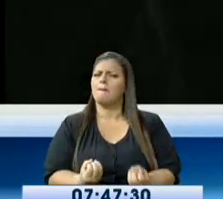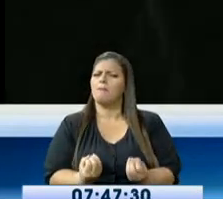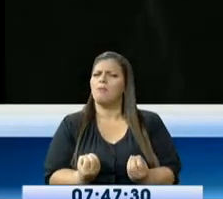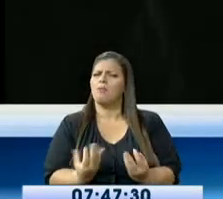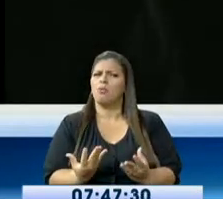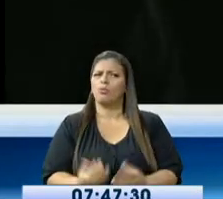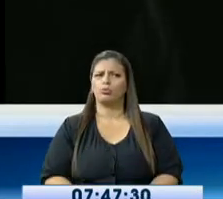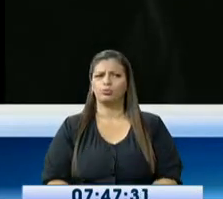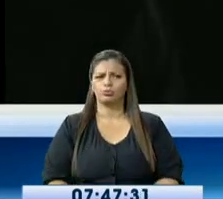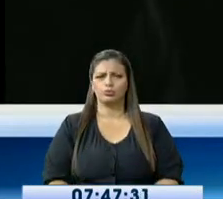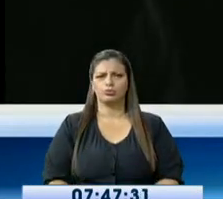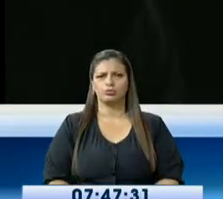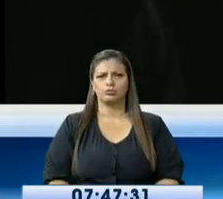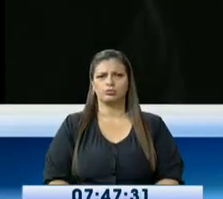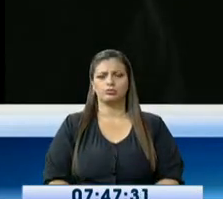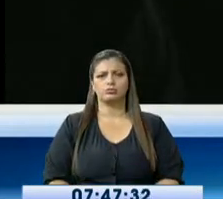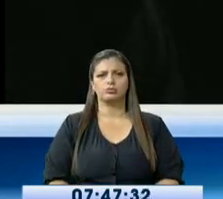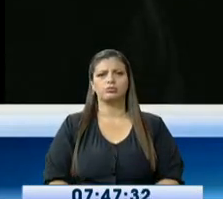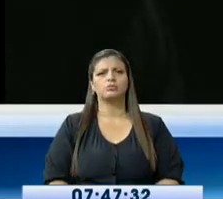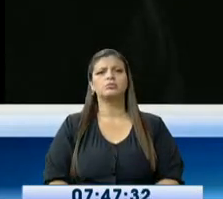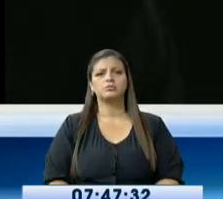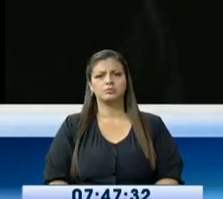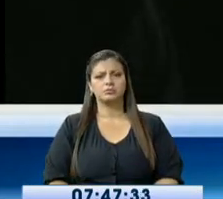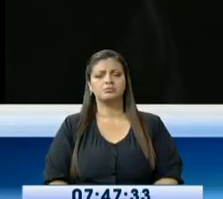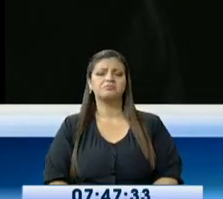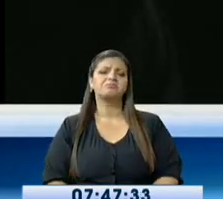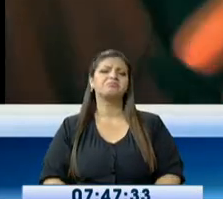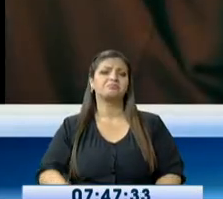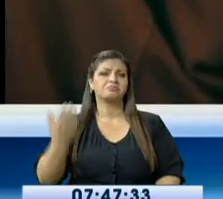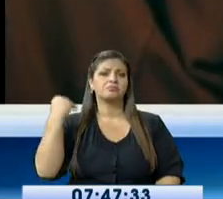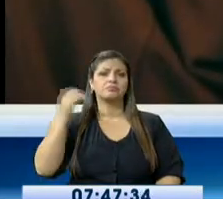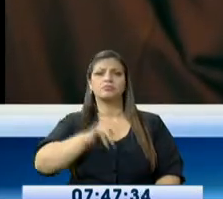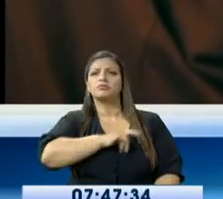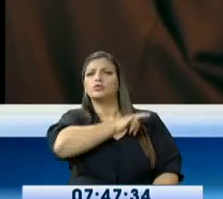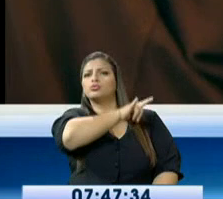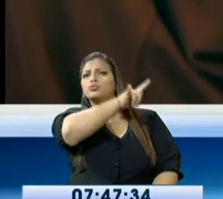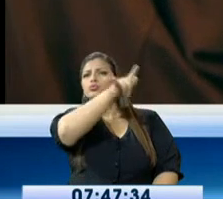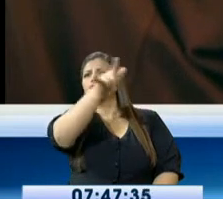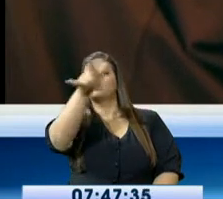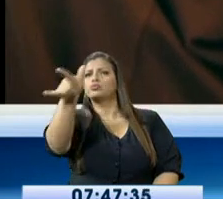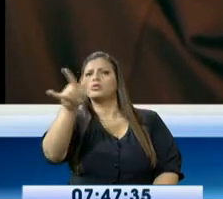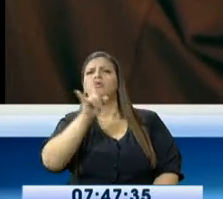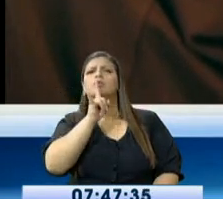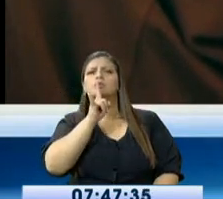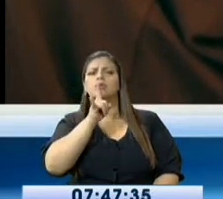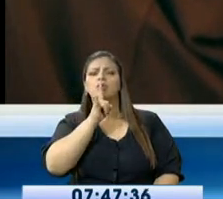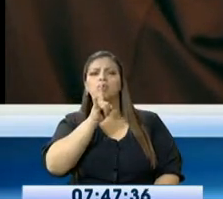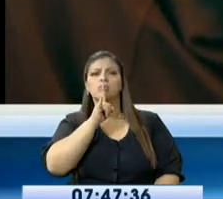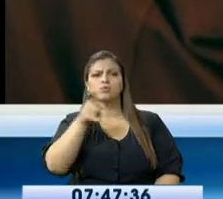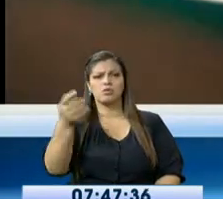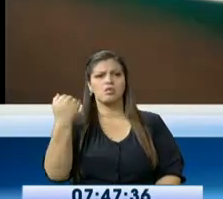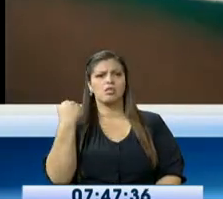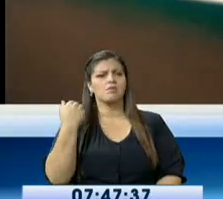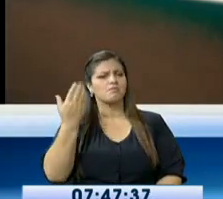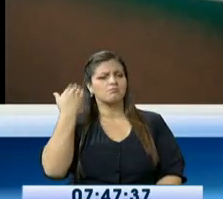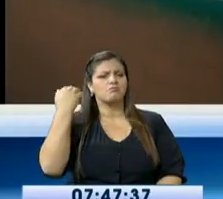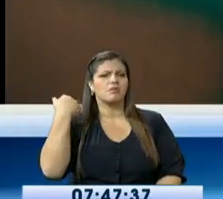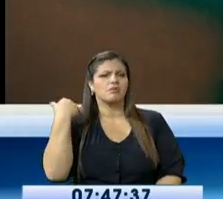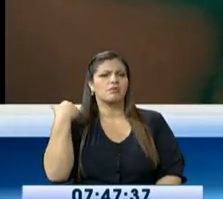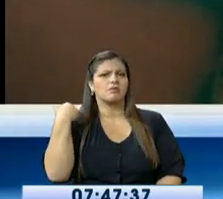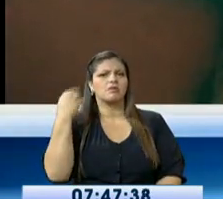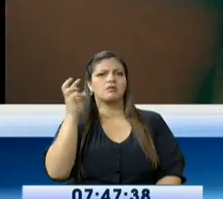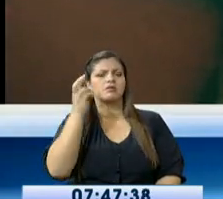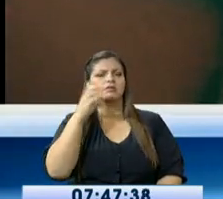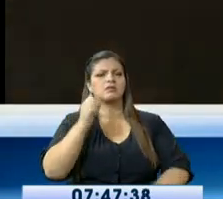Su calvario empezó cuando se fue a vivir a Estados Unidos con apenas 16 años de edad. Ahora tiene 36